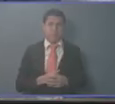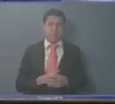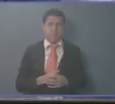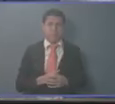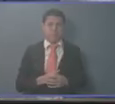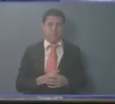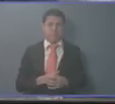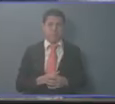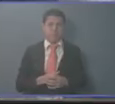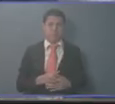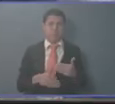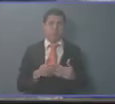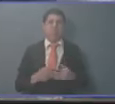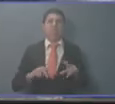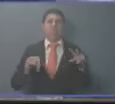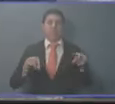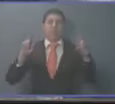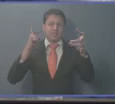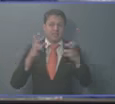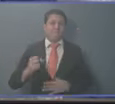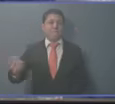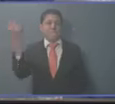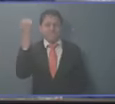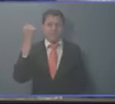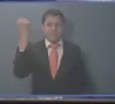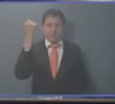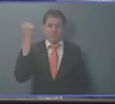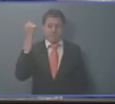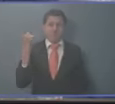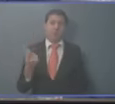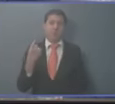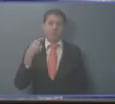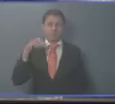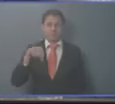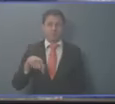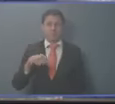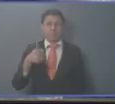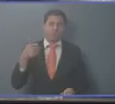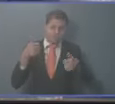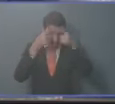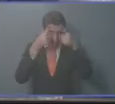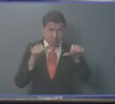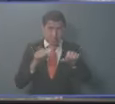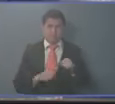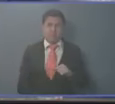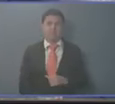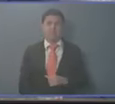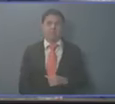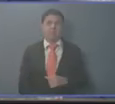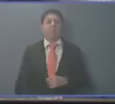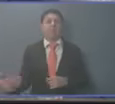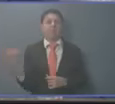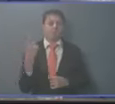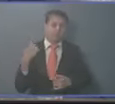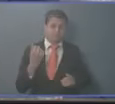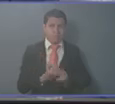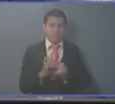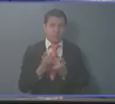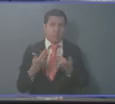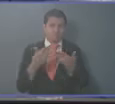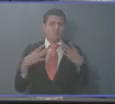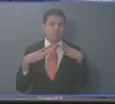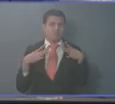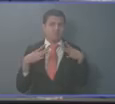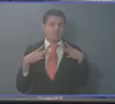es lo importante de lo que hoy vamos a aprobar. Estamos dándole al gobierno,